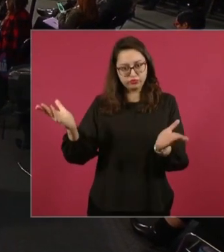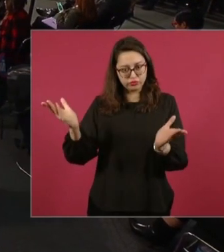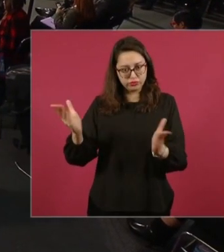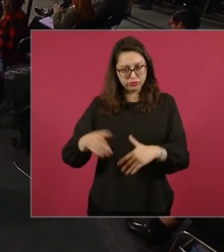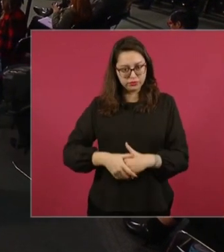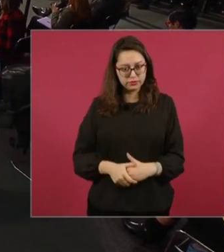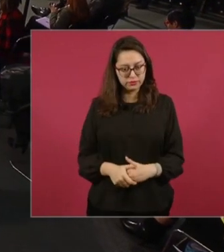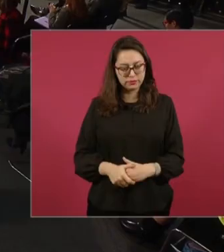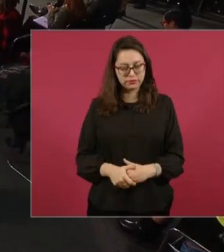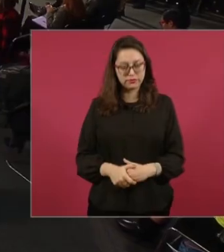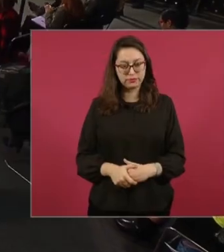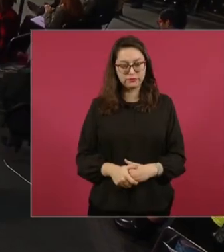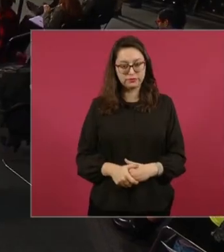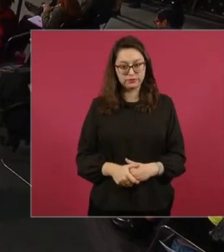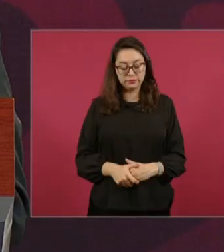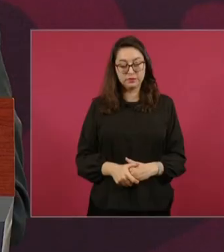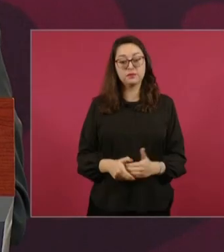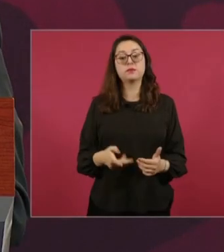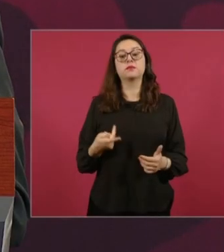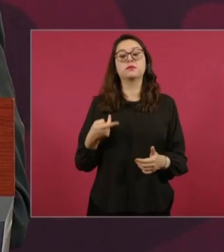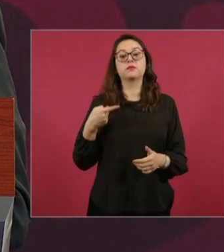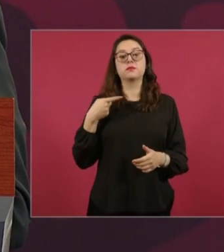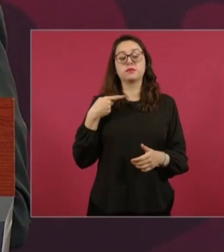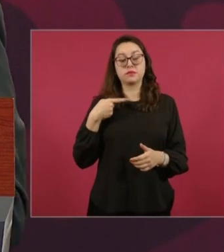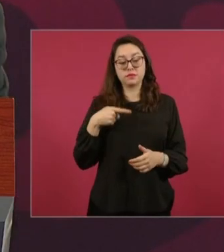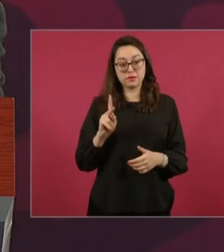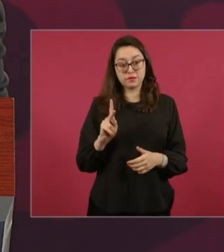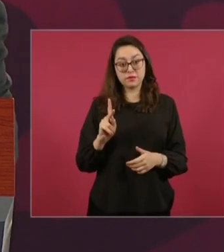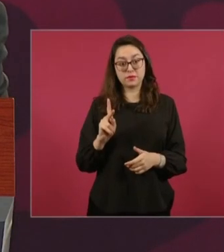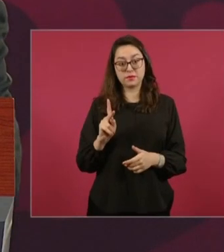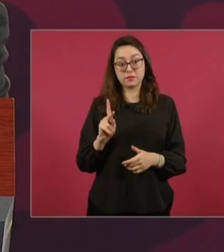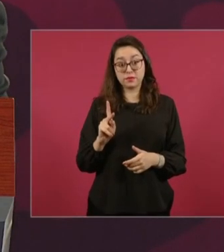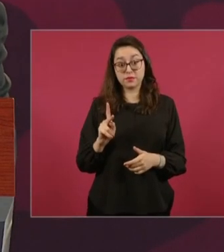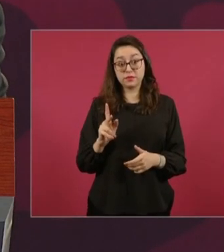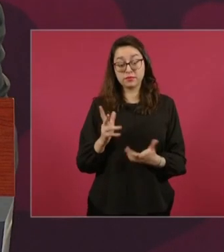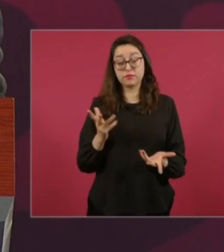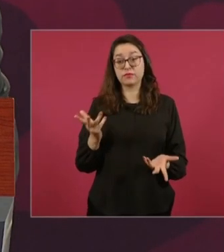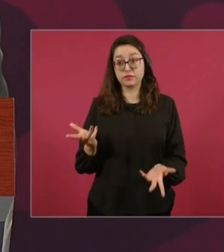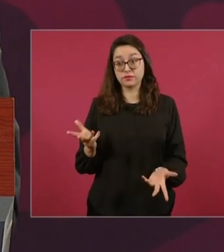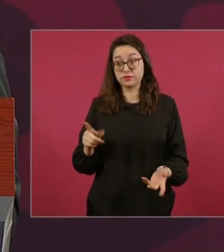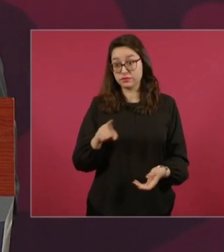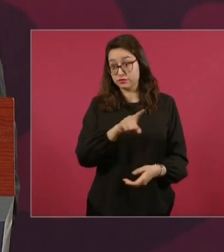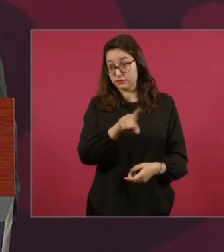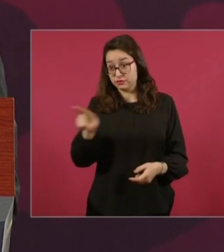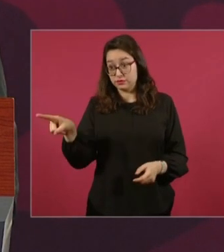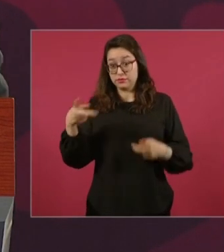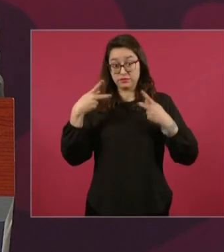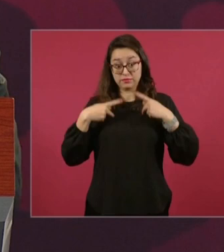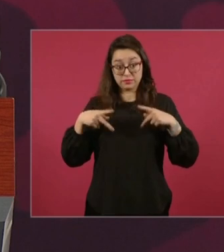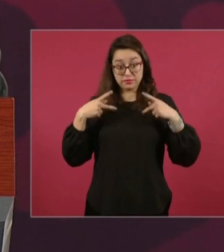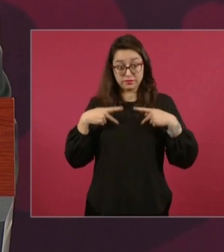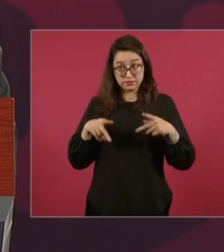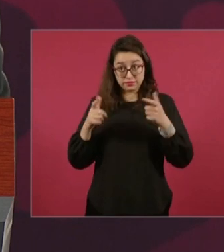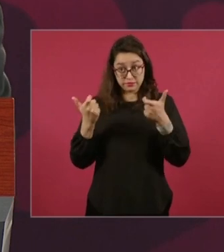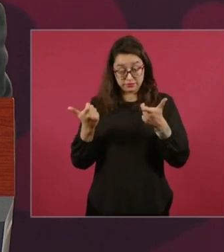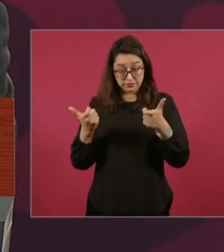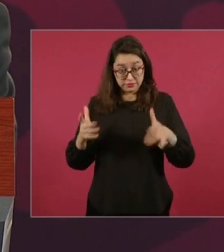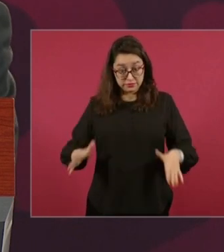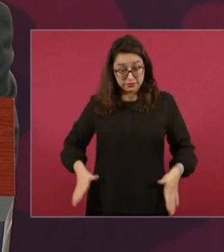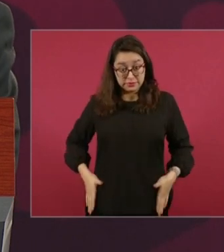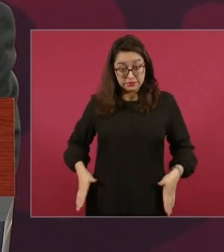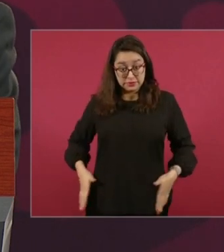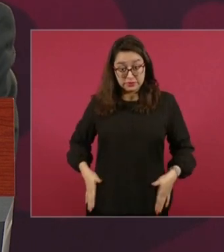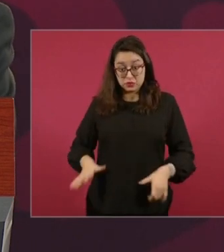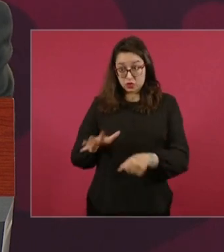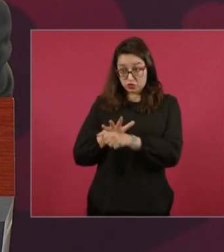Pero este otro efecto que se produce en el mercado y que reactiva la economía